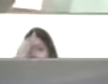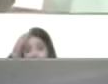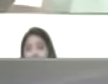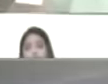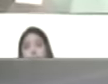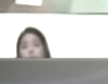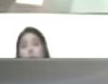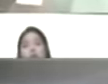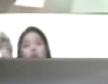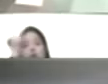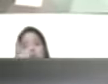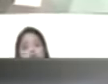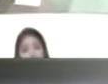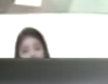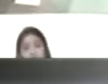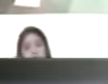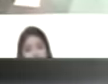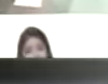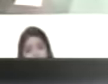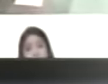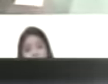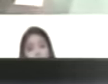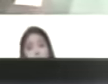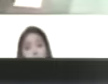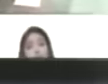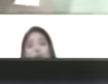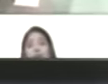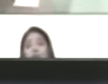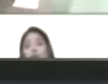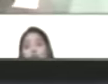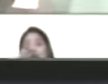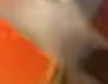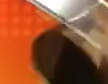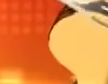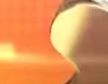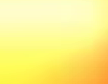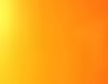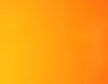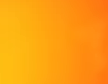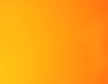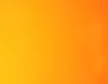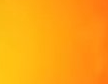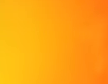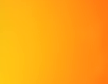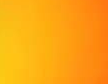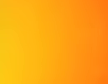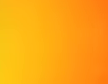venezolano que tiene, nuestro pueblo tiene derecho a información veraz y oportuna.